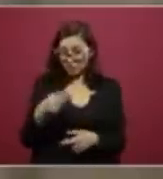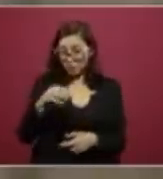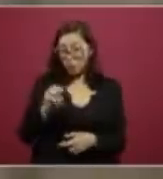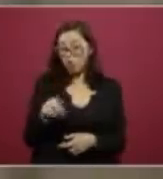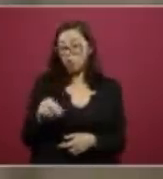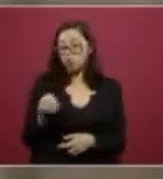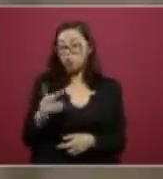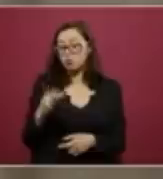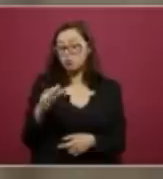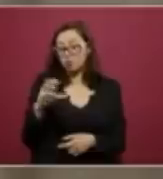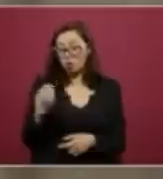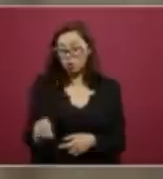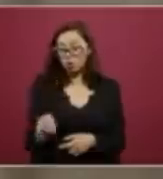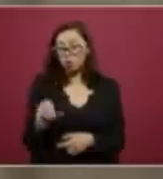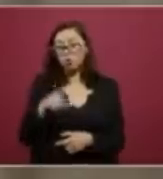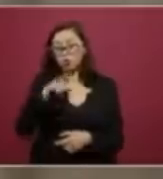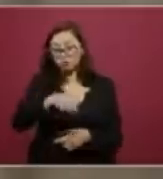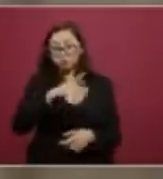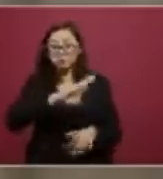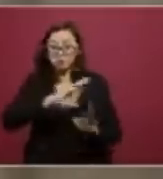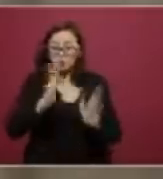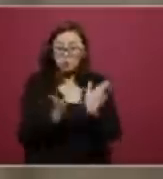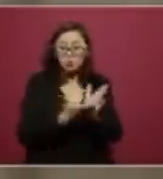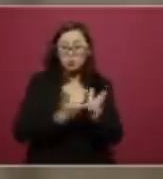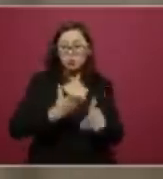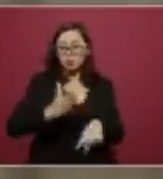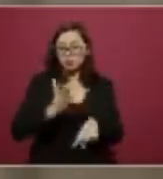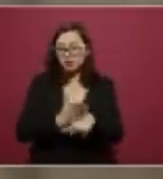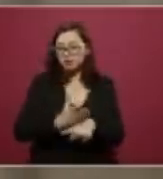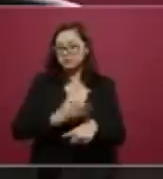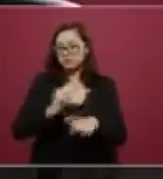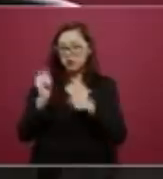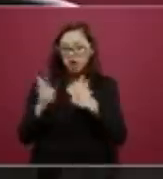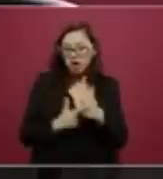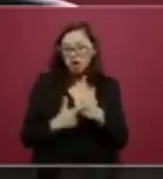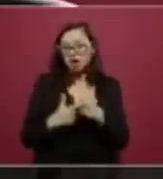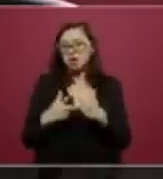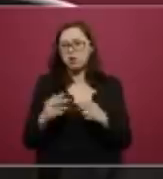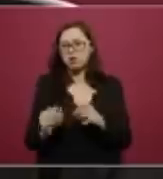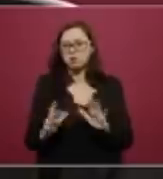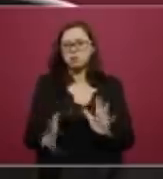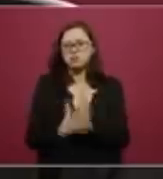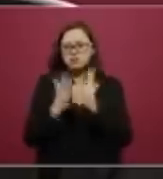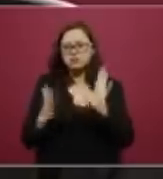les prohibiría tener un mayor margen de mercado, mayor